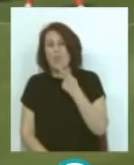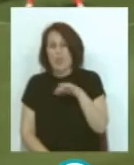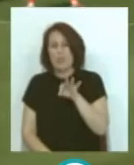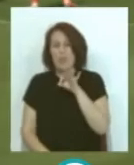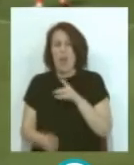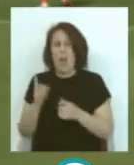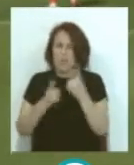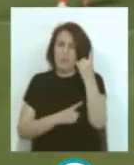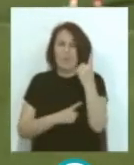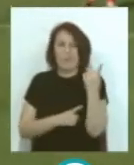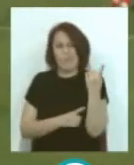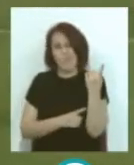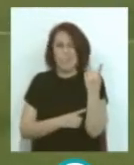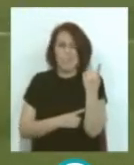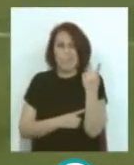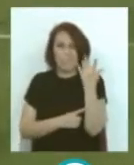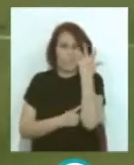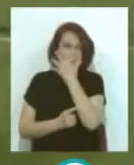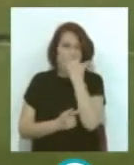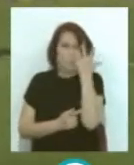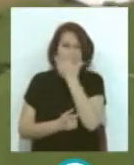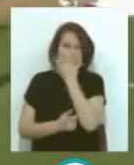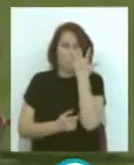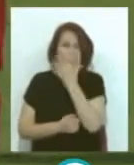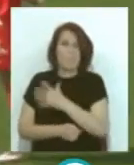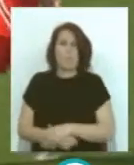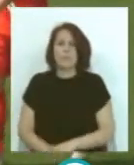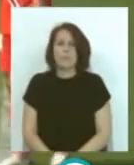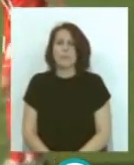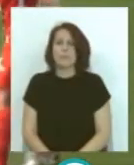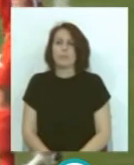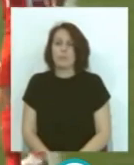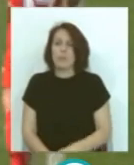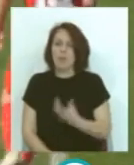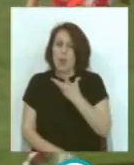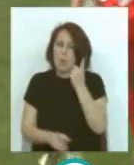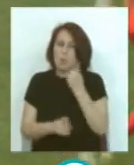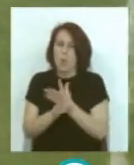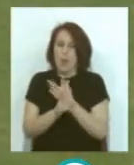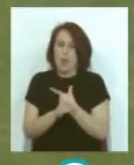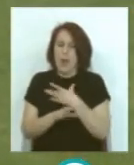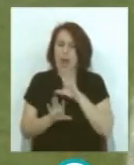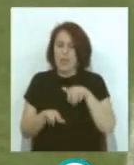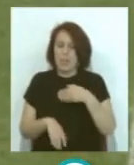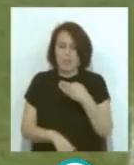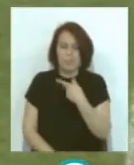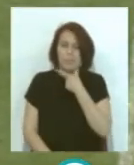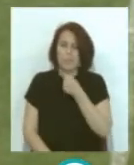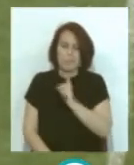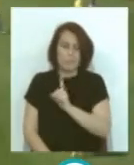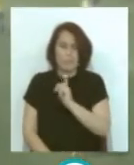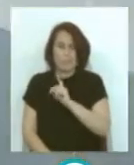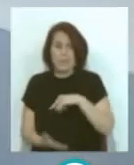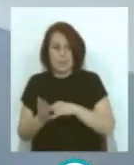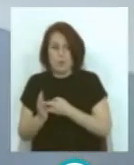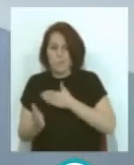fueron bastante, bueno, no estuvieron bien aceptadas por algunos jugadores del Cádiz B, incluso por el próximo técnico, pero